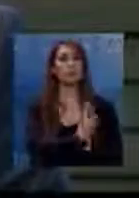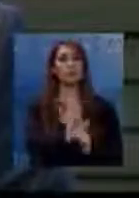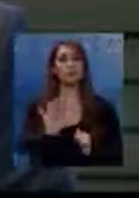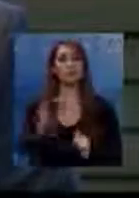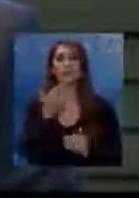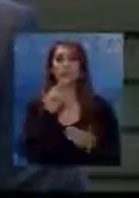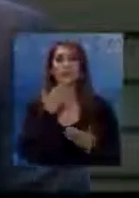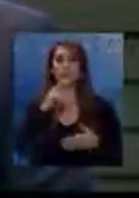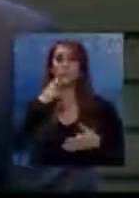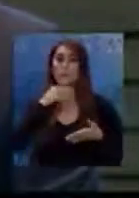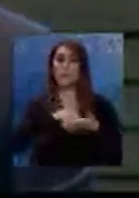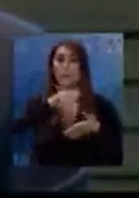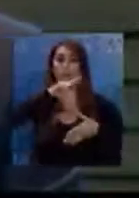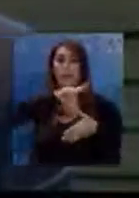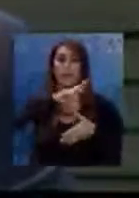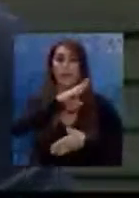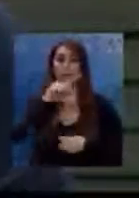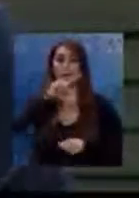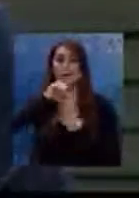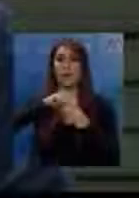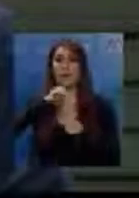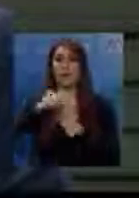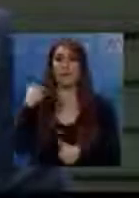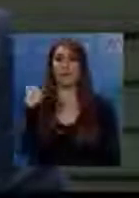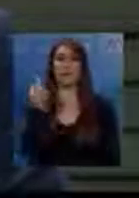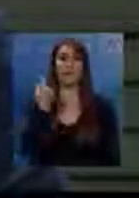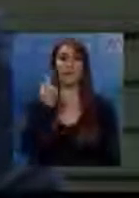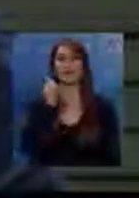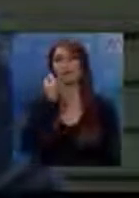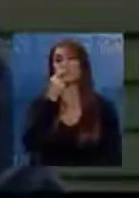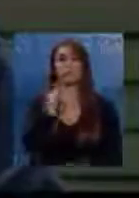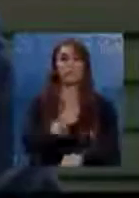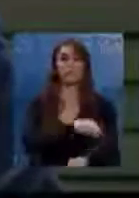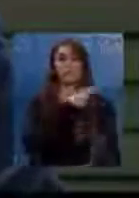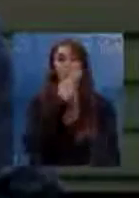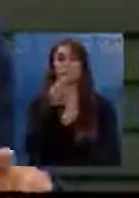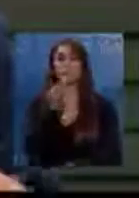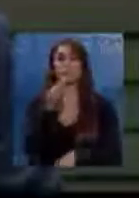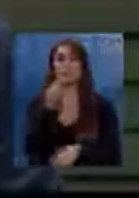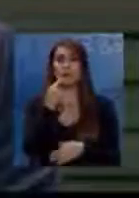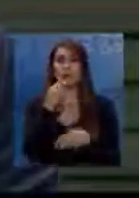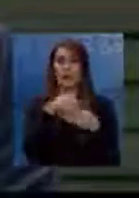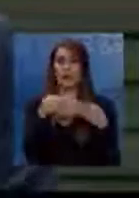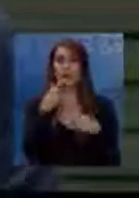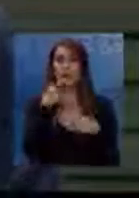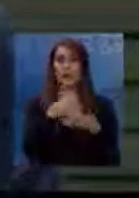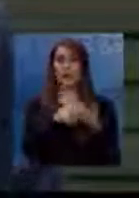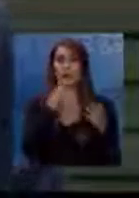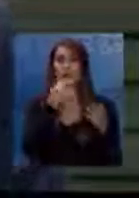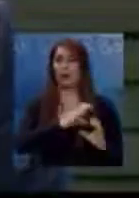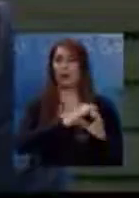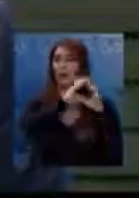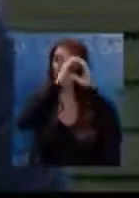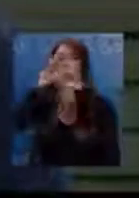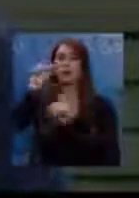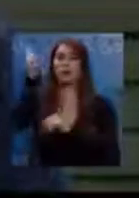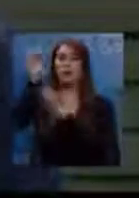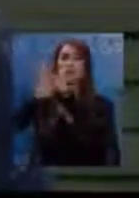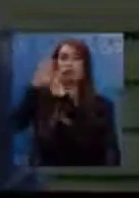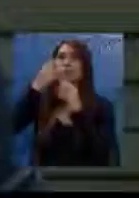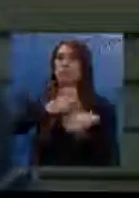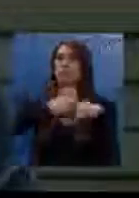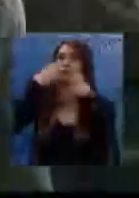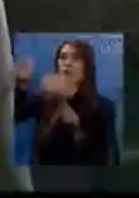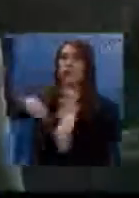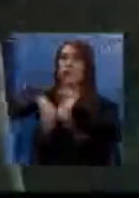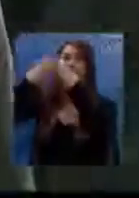el Caribe tienen depositados $1 billón de nuestros recursos en el primer mundo, seguimos dependiendo de